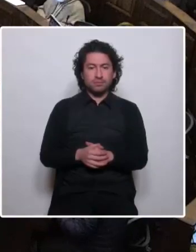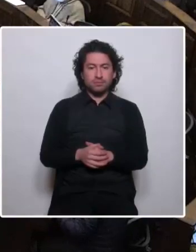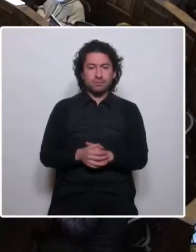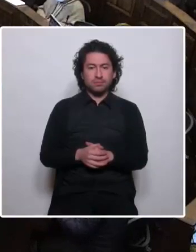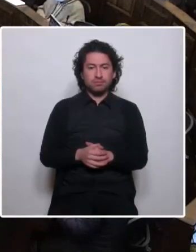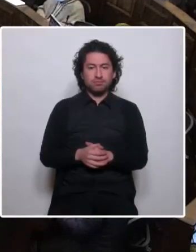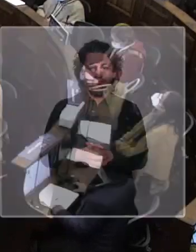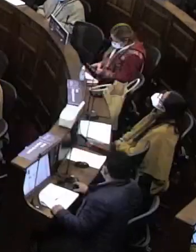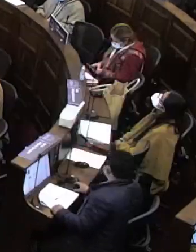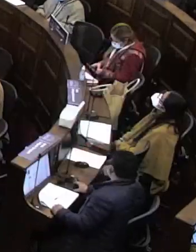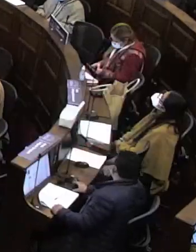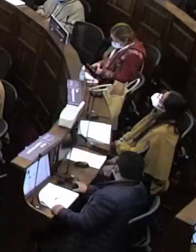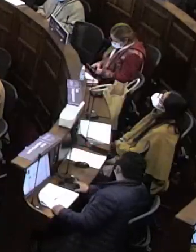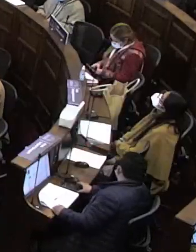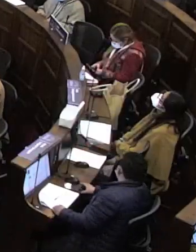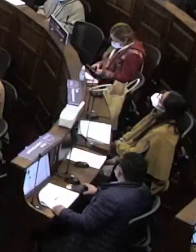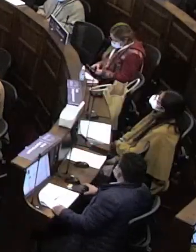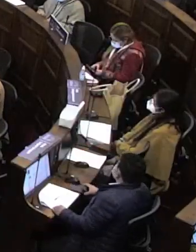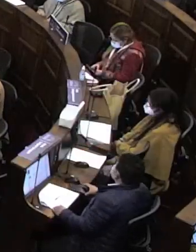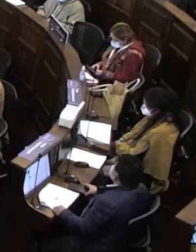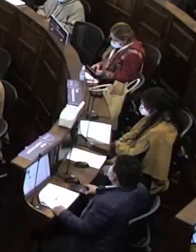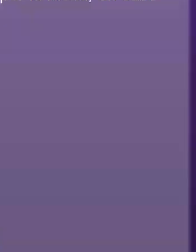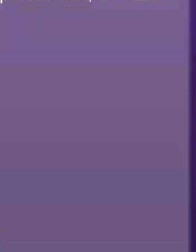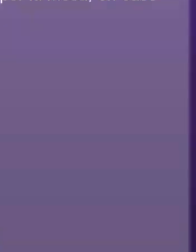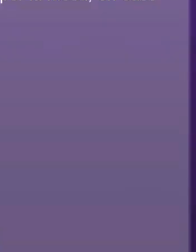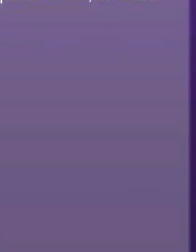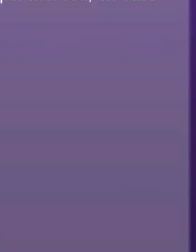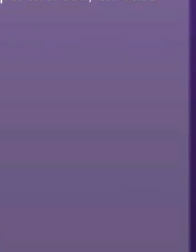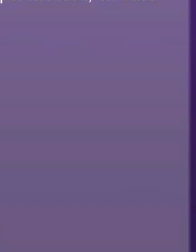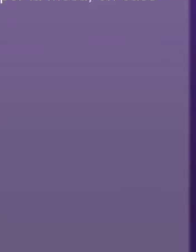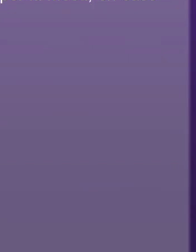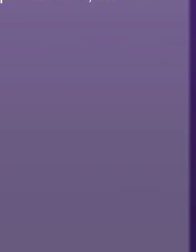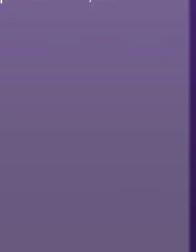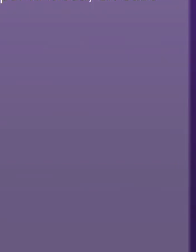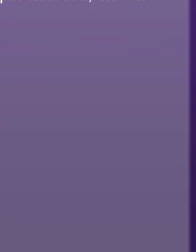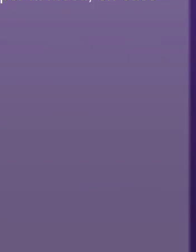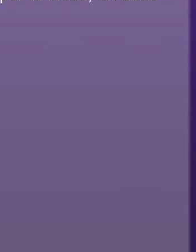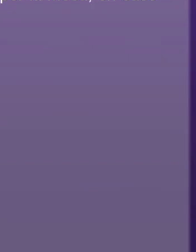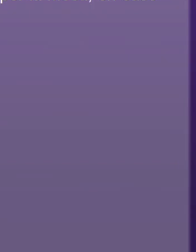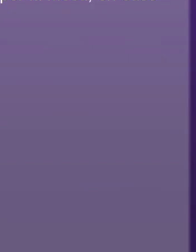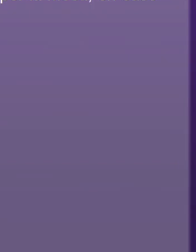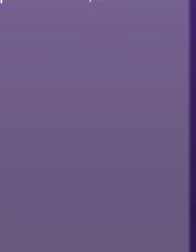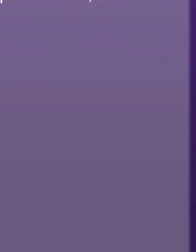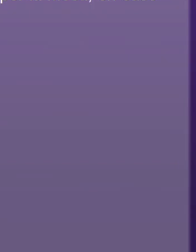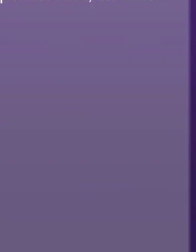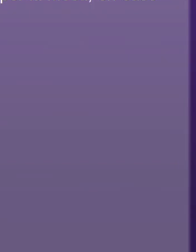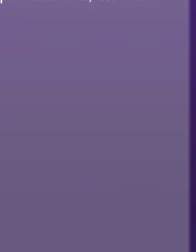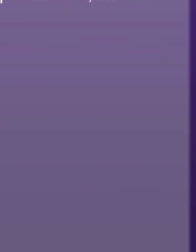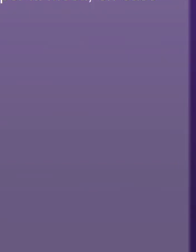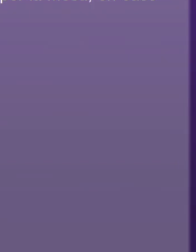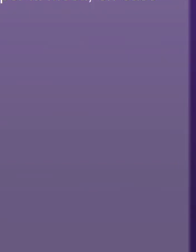Ahí está abierta la votación. Vamos a tomar el voto telemático.